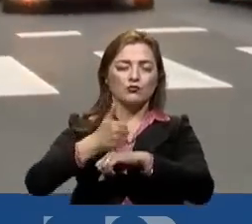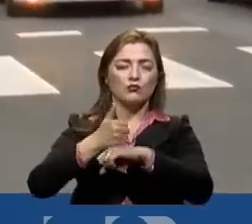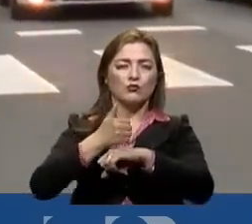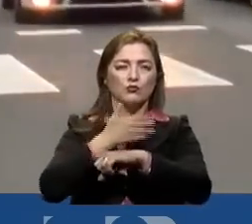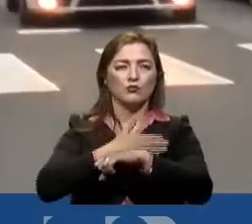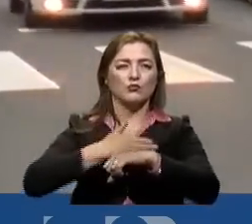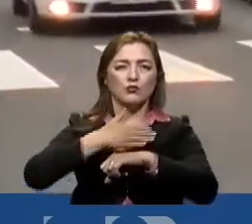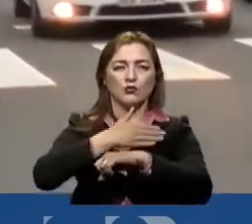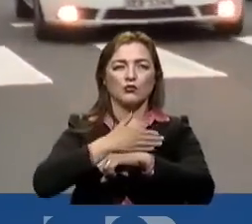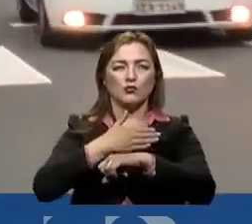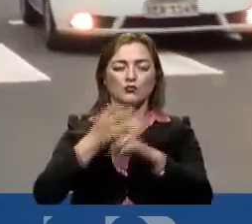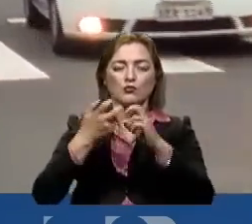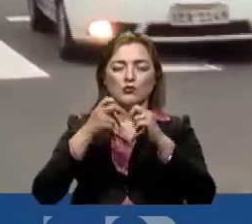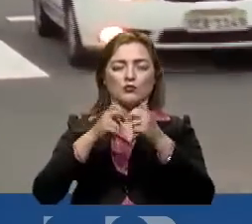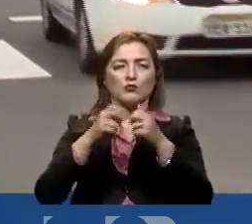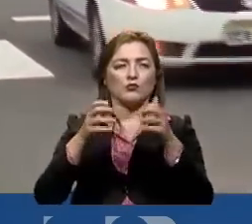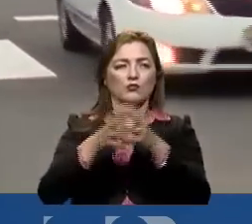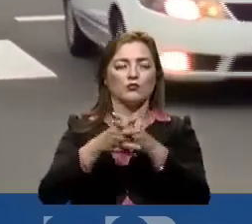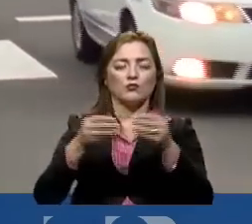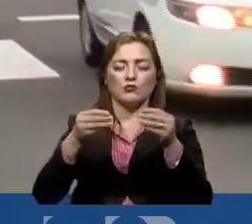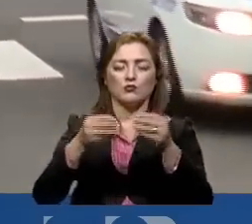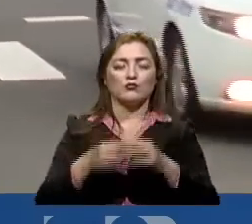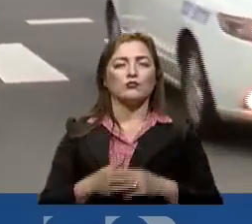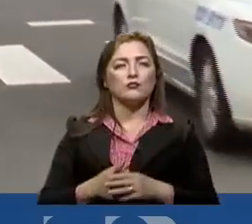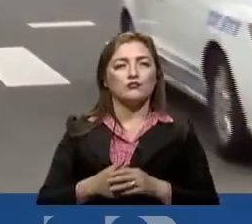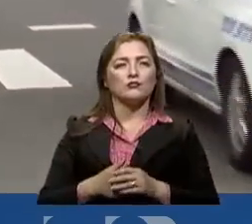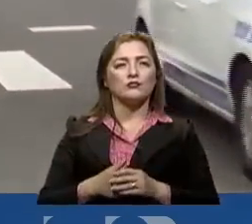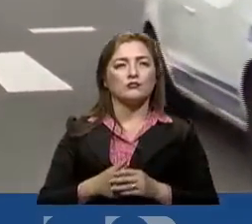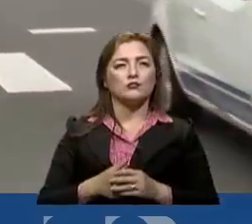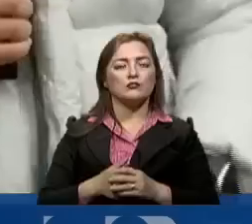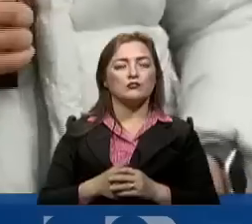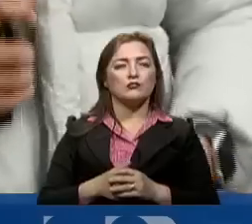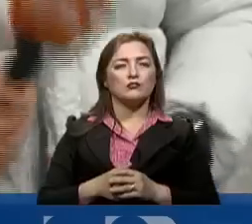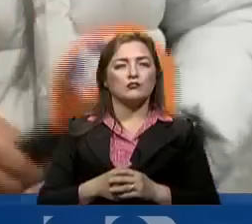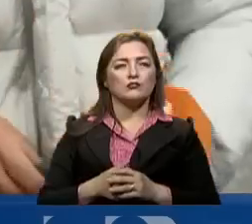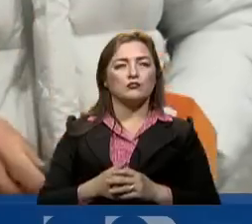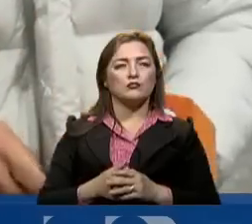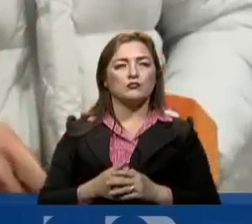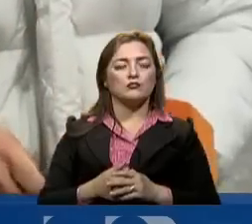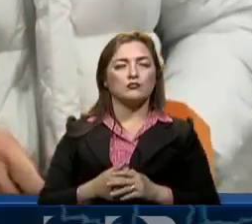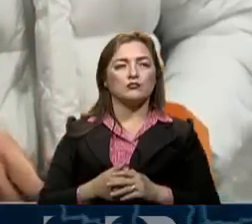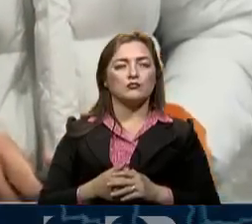a, por favor, solucionar todos los problemas de los vecinos de este sector. Hasta aquí la información, regresamos a estudios.